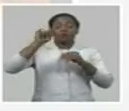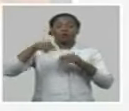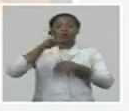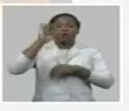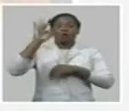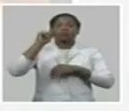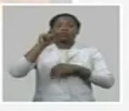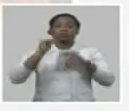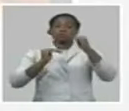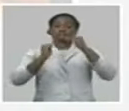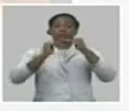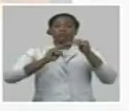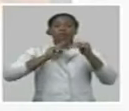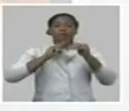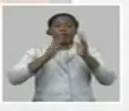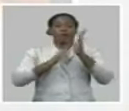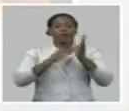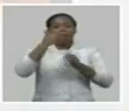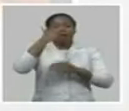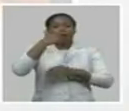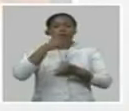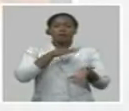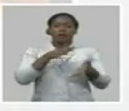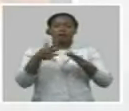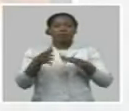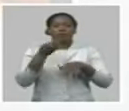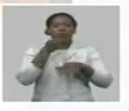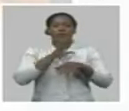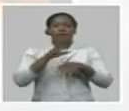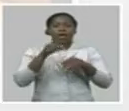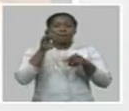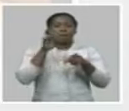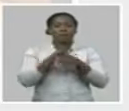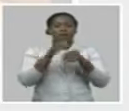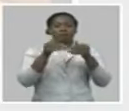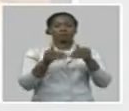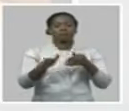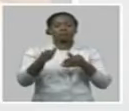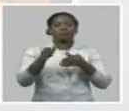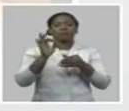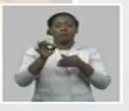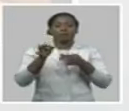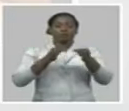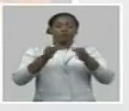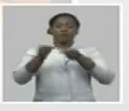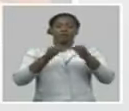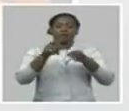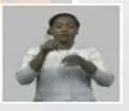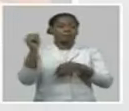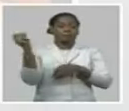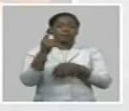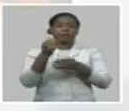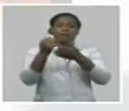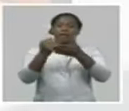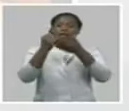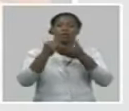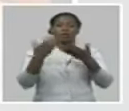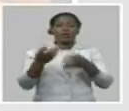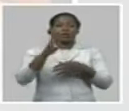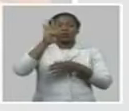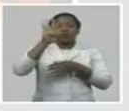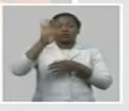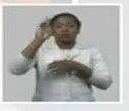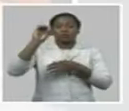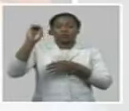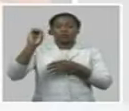fases de final y en mes de abril de poder las podremos poner a funcionar eso es un primer momento nos va a aportar 400 litros por segundo